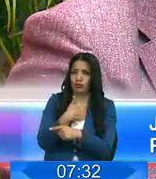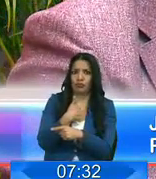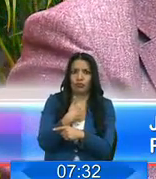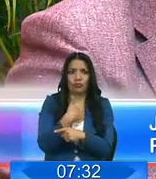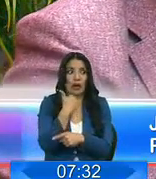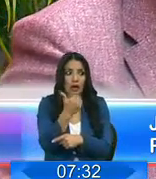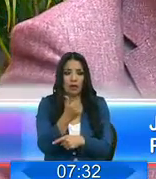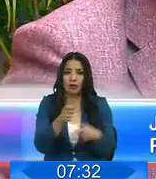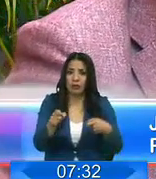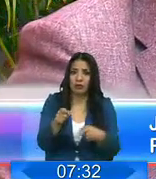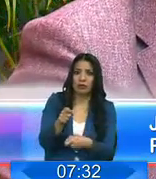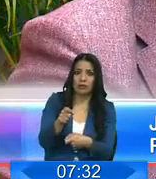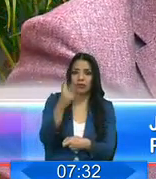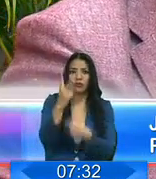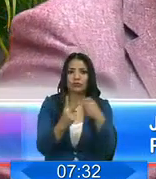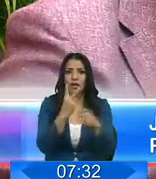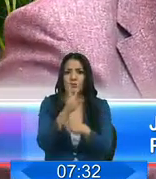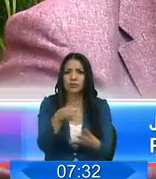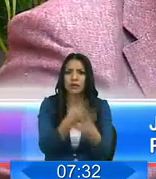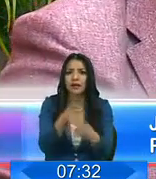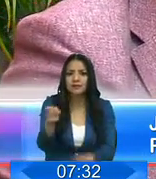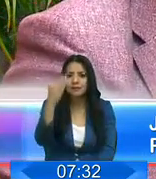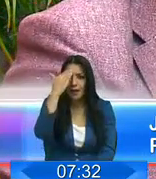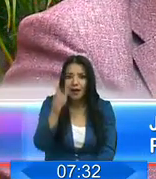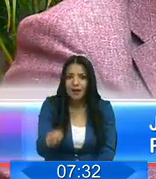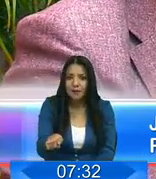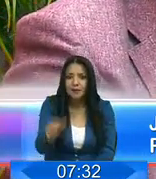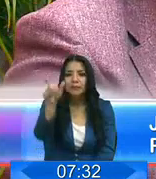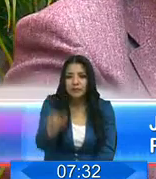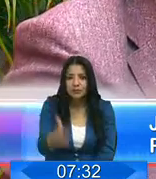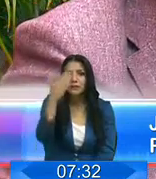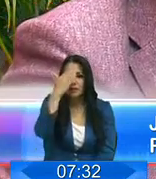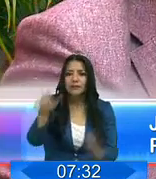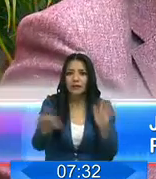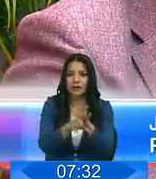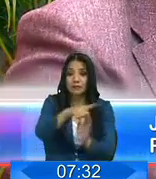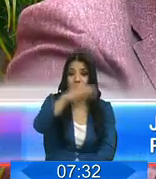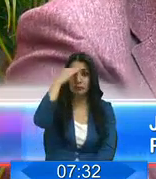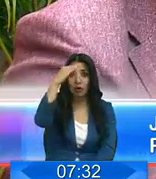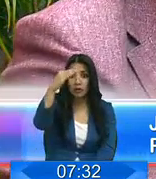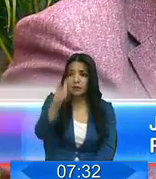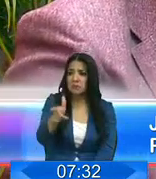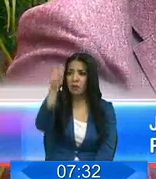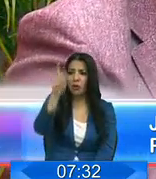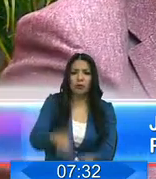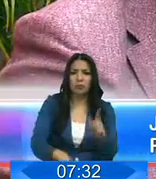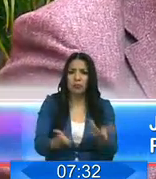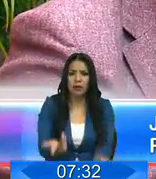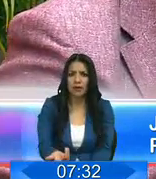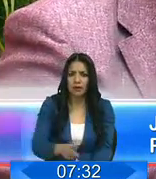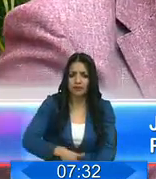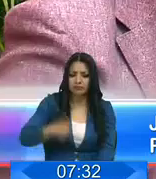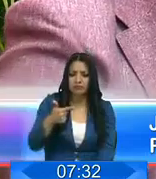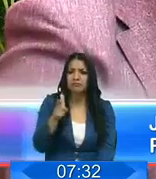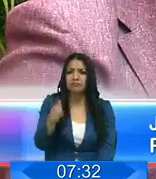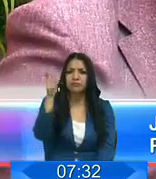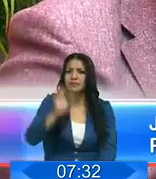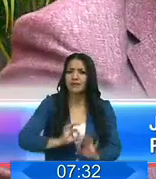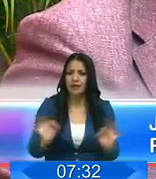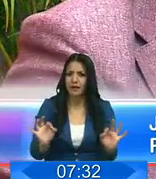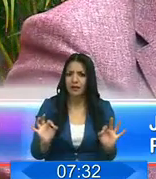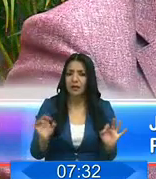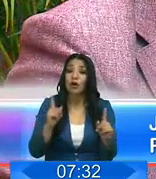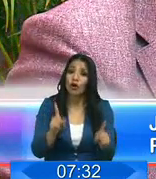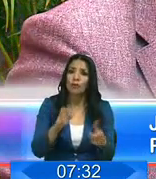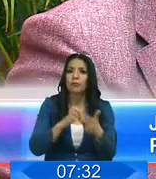un arma, nos dan 2 años de prisión. Sabe el delincuente que además del policía no ha disparado, no tiene municiones o podría